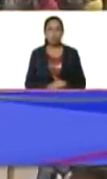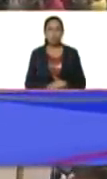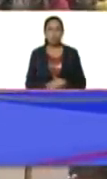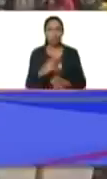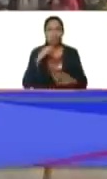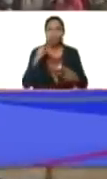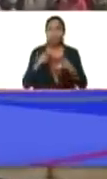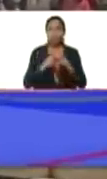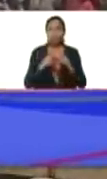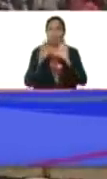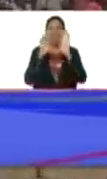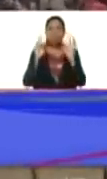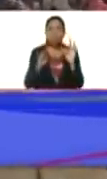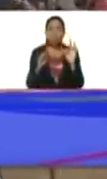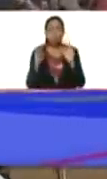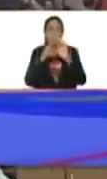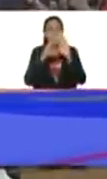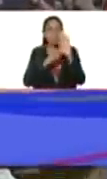encontrar la metodología